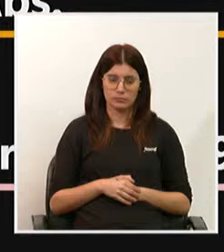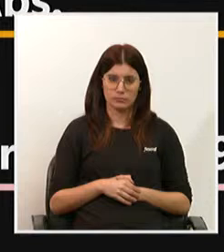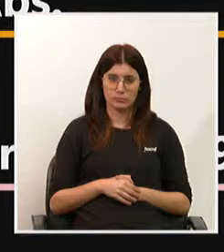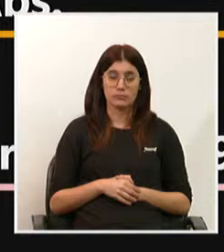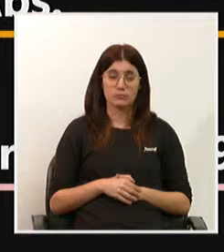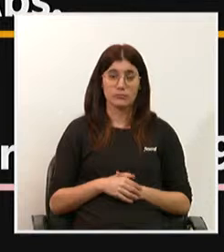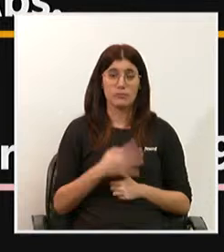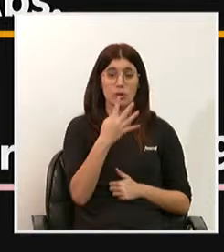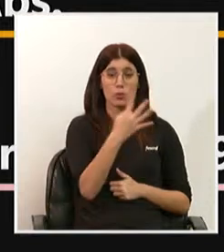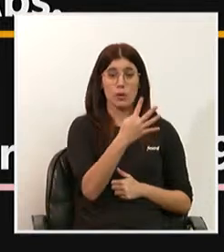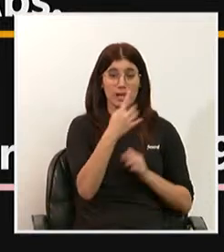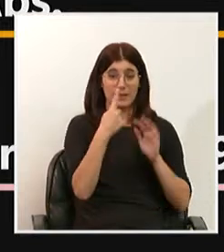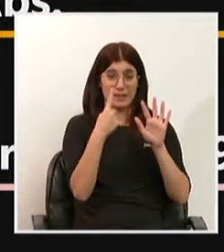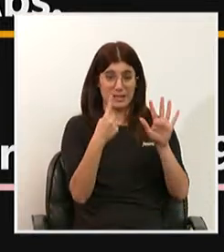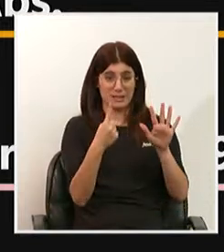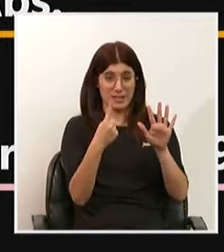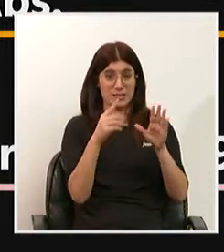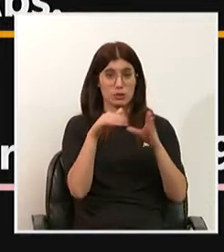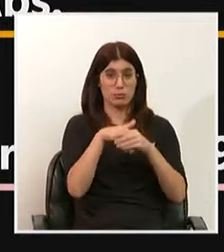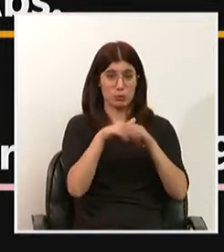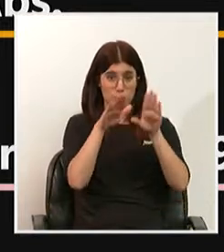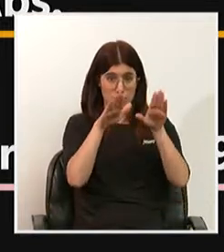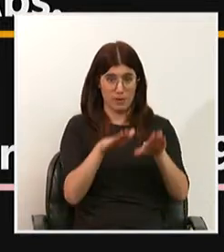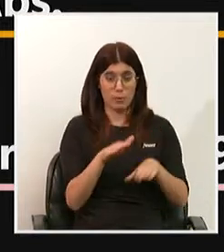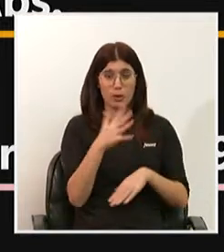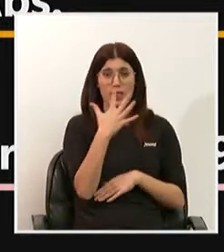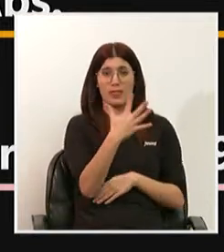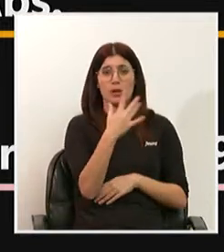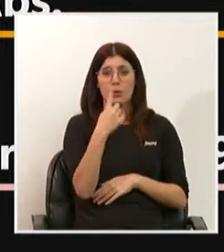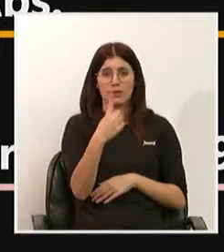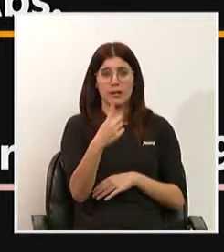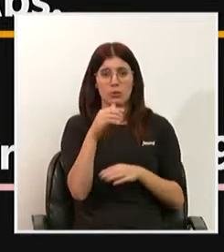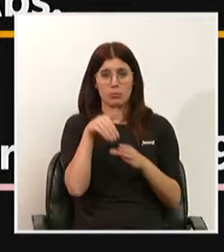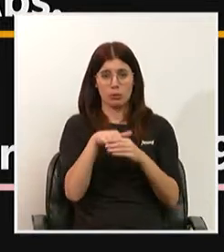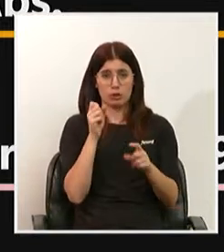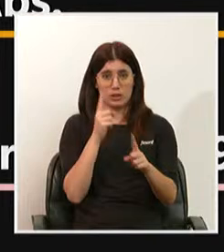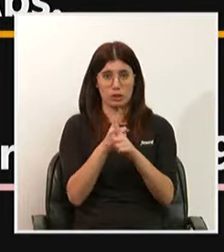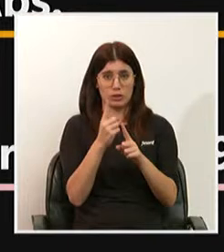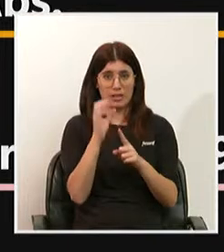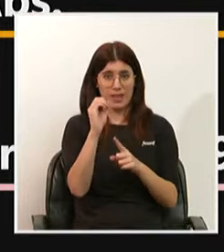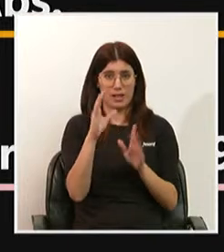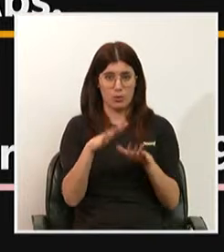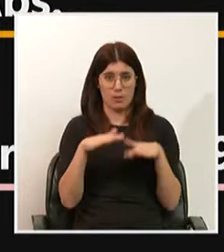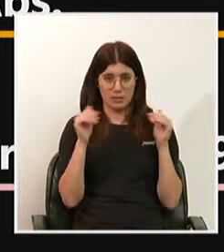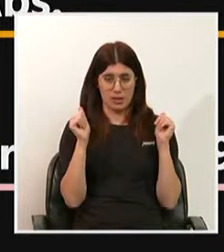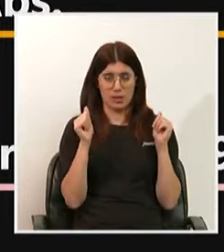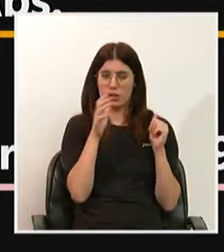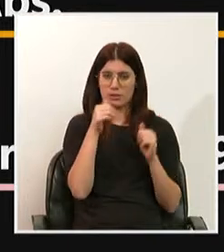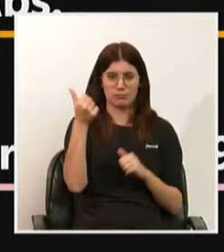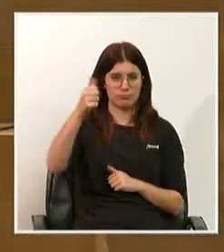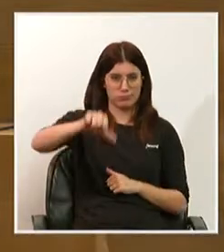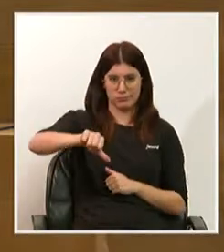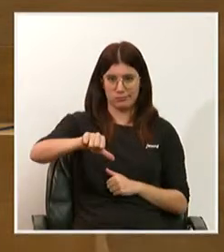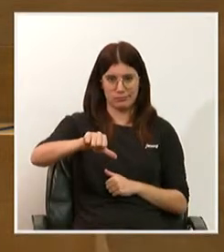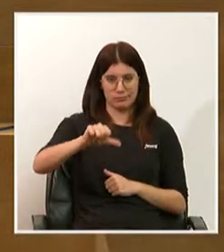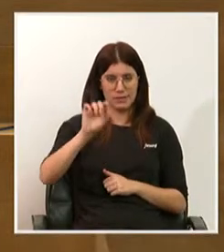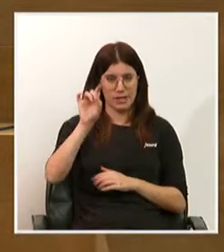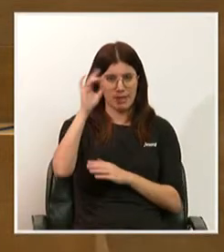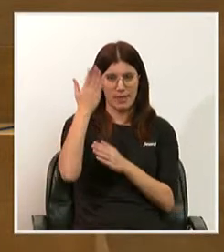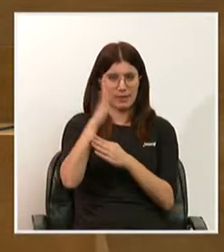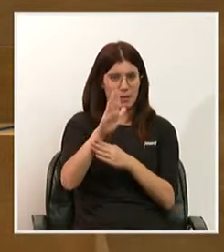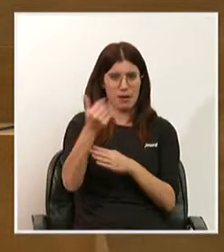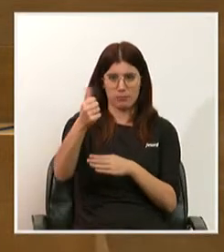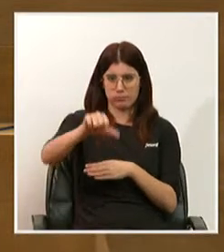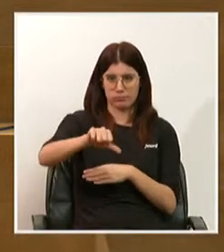con 46 votos a favor 51 votos en contra y cero abstenciones queda rechazada la